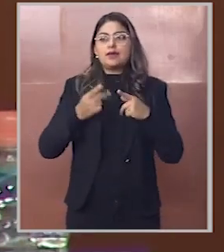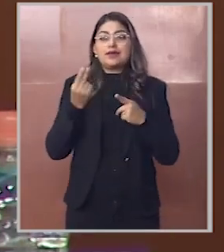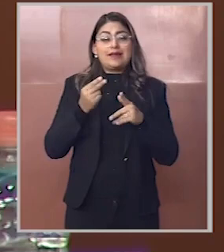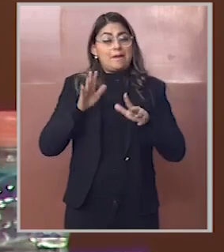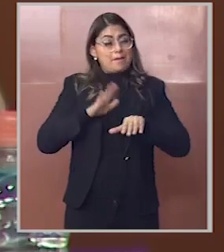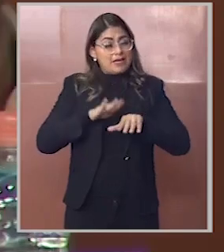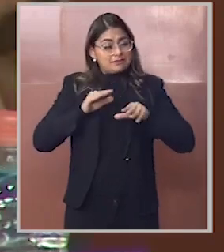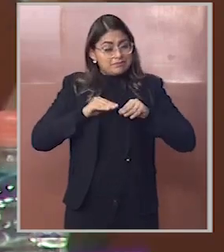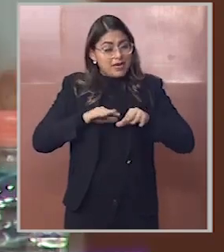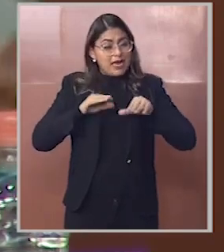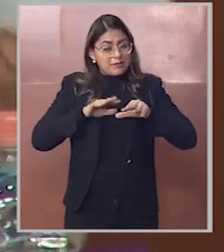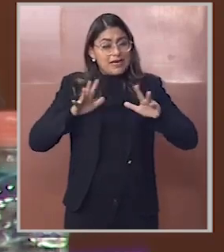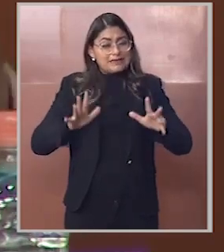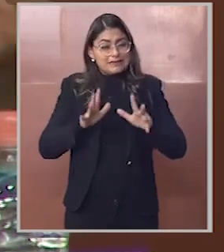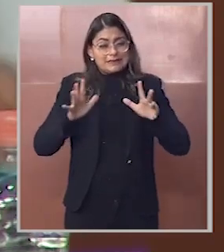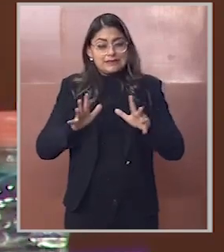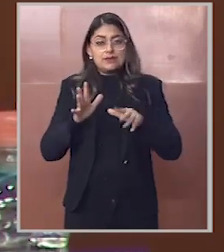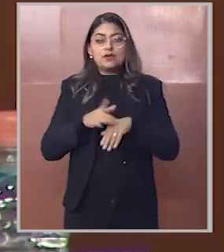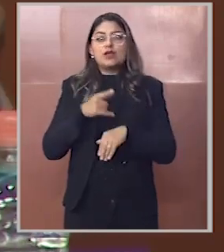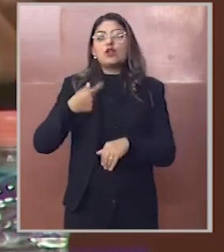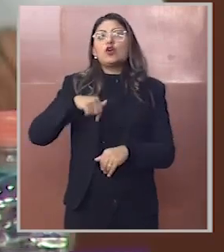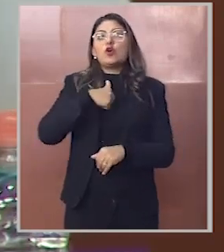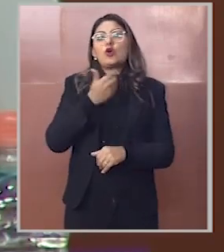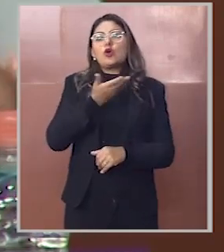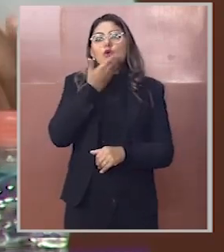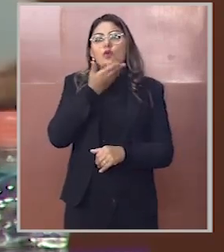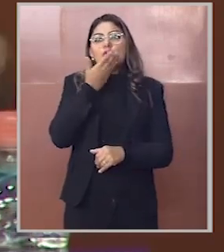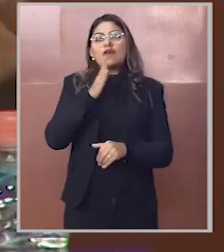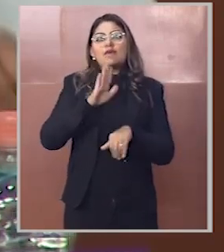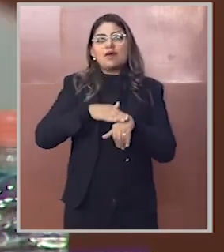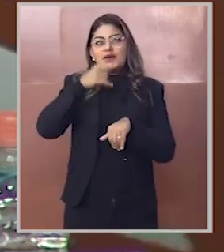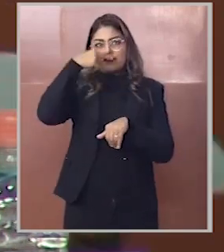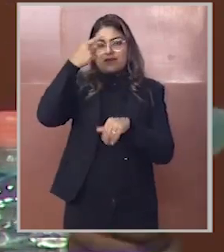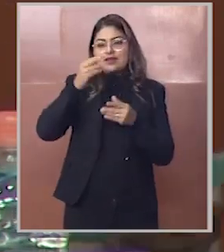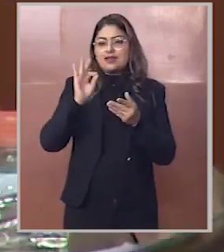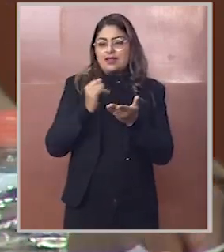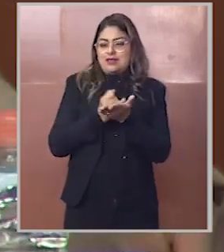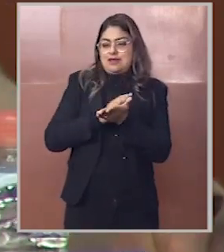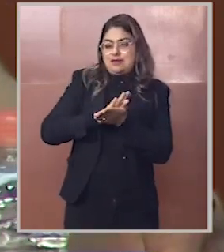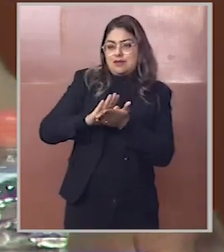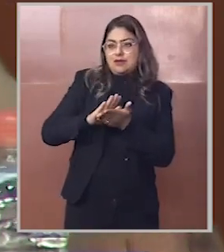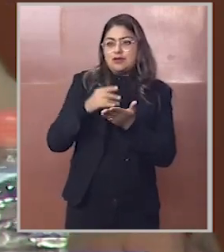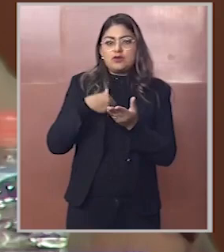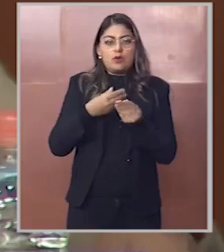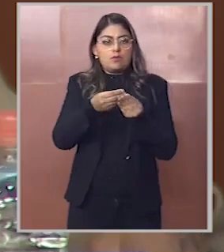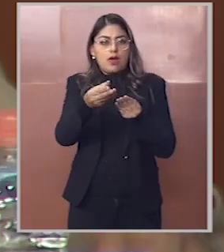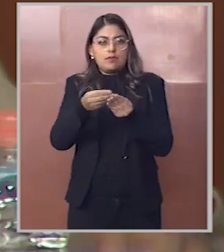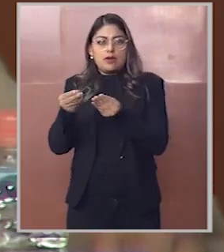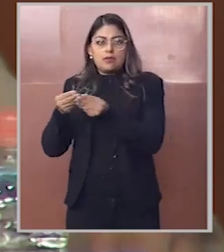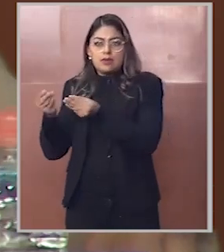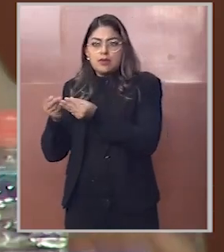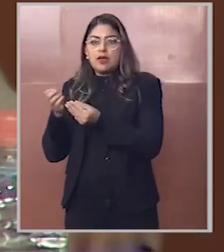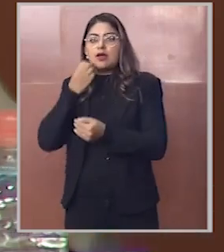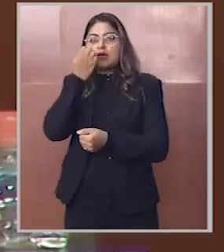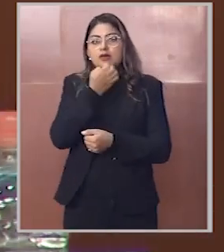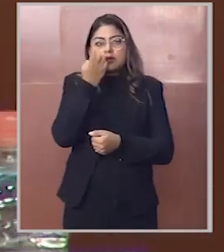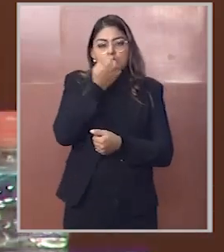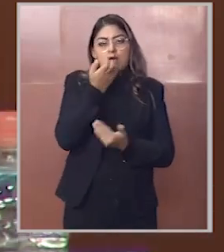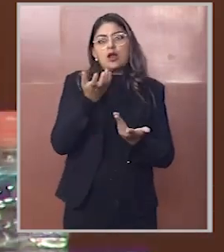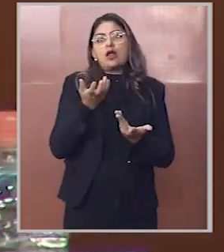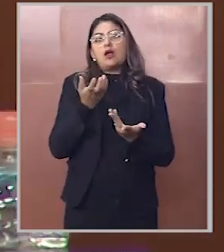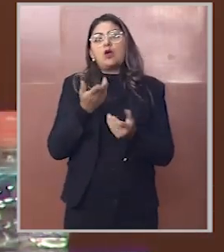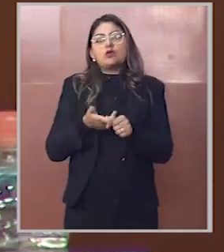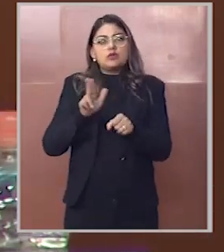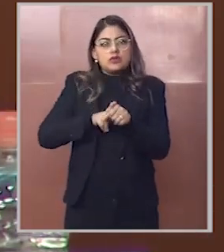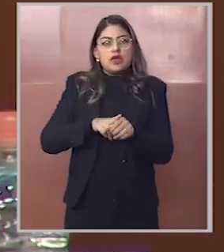impreso no y y poder circular lo en las escuelas en los hospitales en nuestro propio hogar y el último pero más